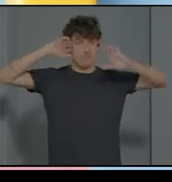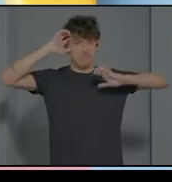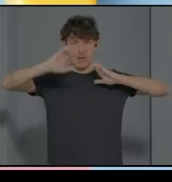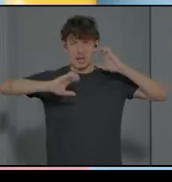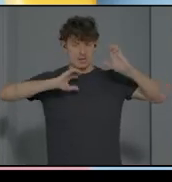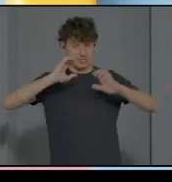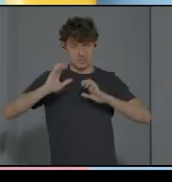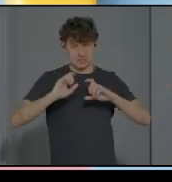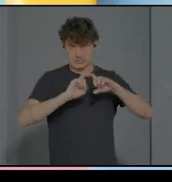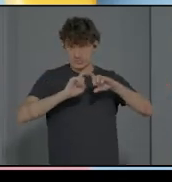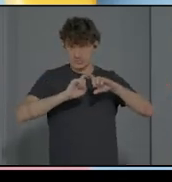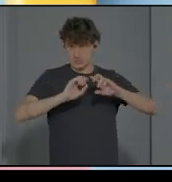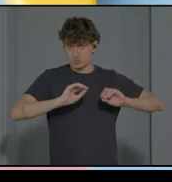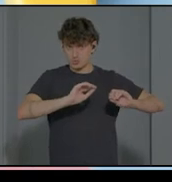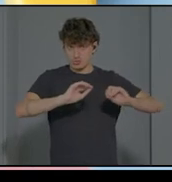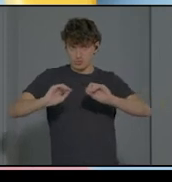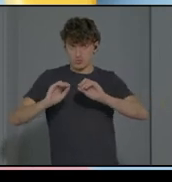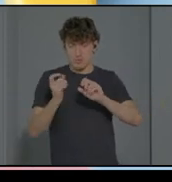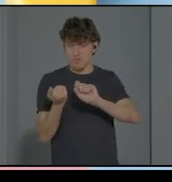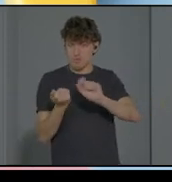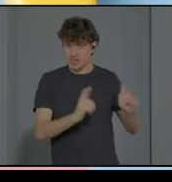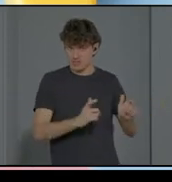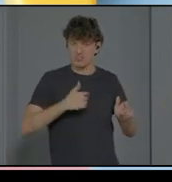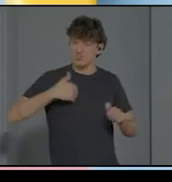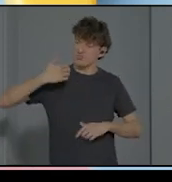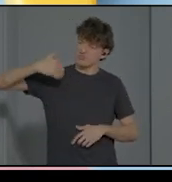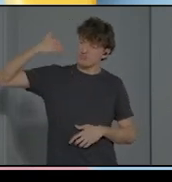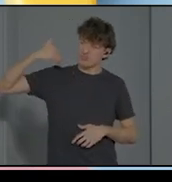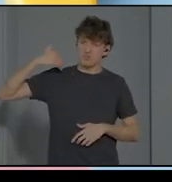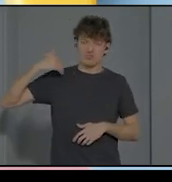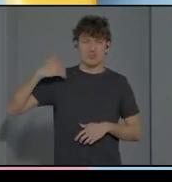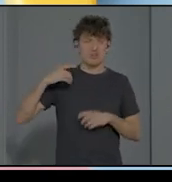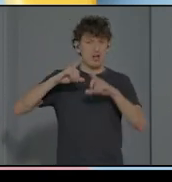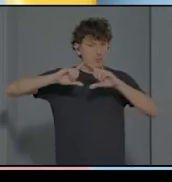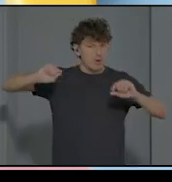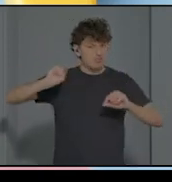Cuando trabajaba en Japón hace unos años, estábamos interesados también en el aspecto molecular